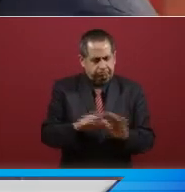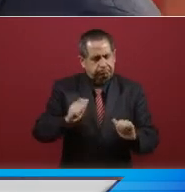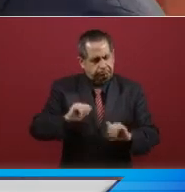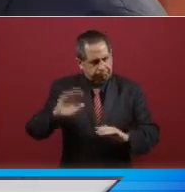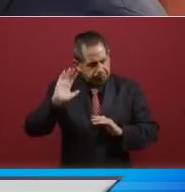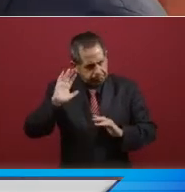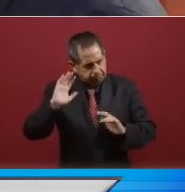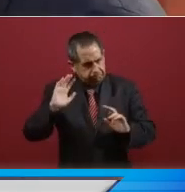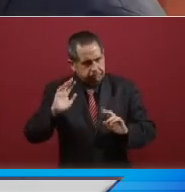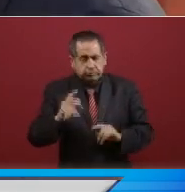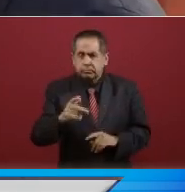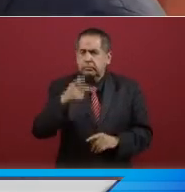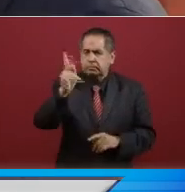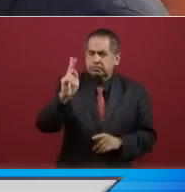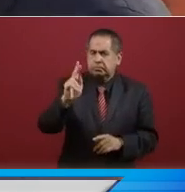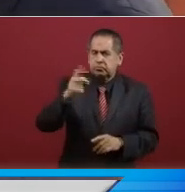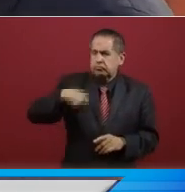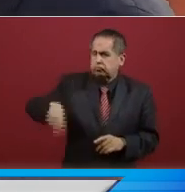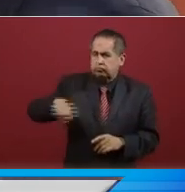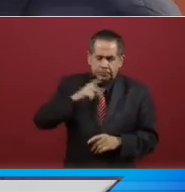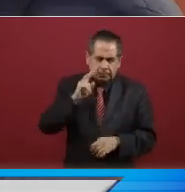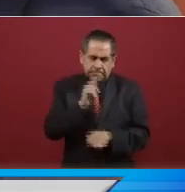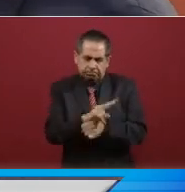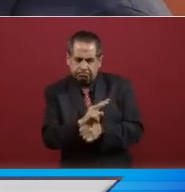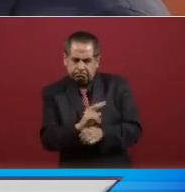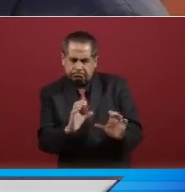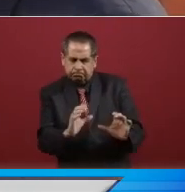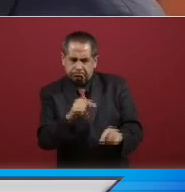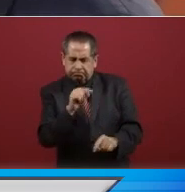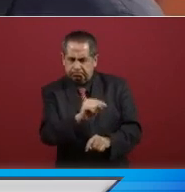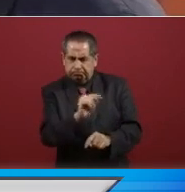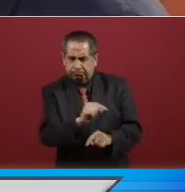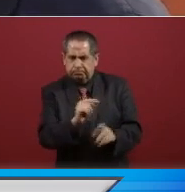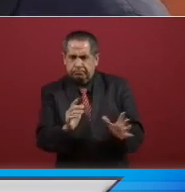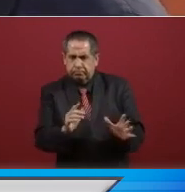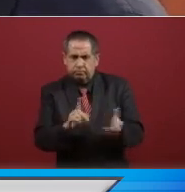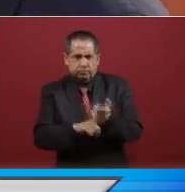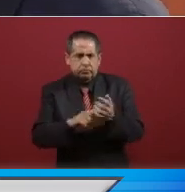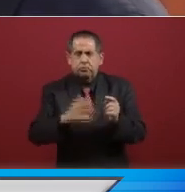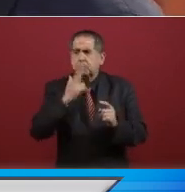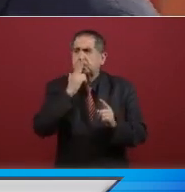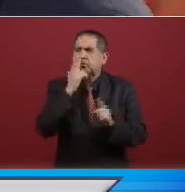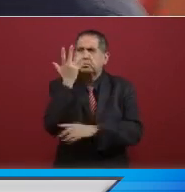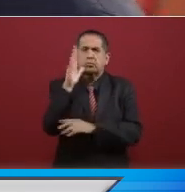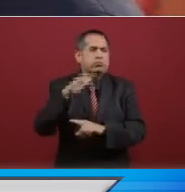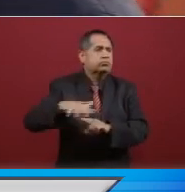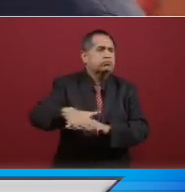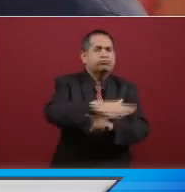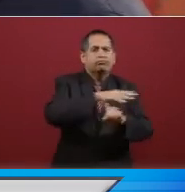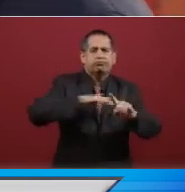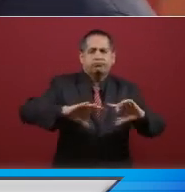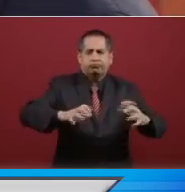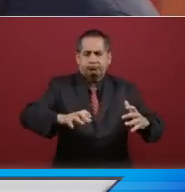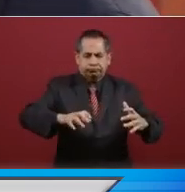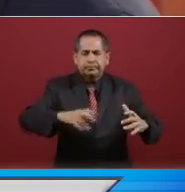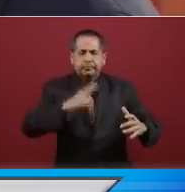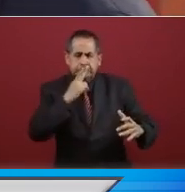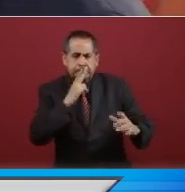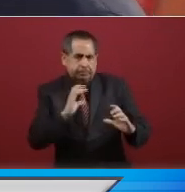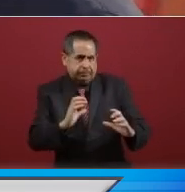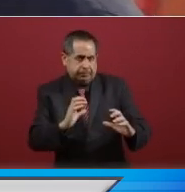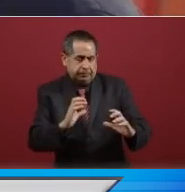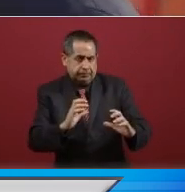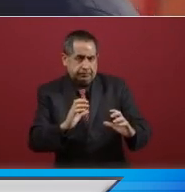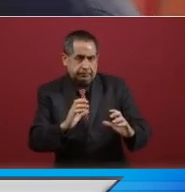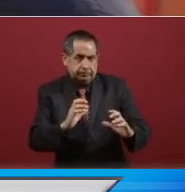hizo un compromiso de que no se revocarían las concesiones, pero al mismo tiempo se cuidará el medio ambiente. Se decidió la cancelación de la mina en Baja